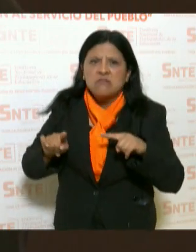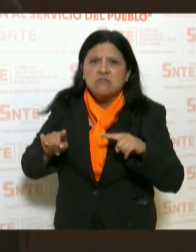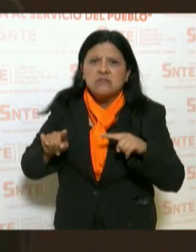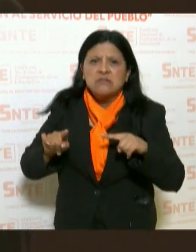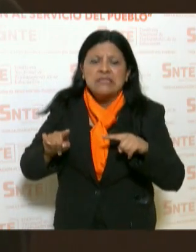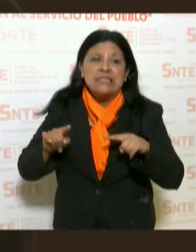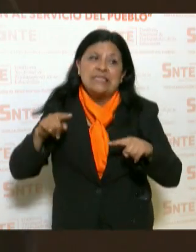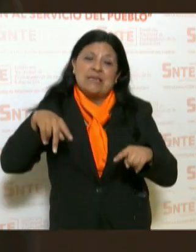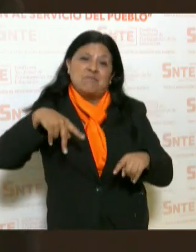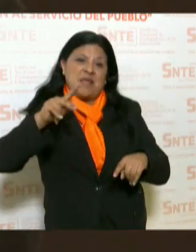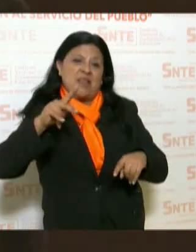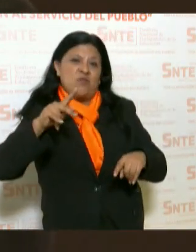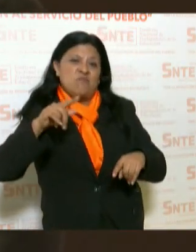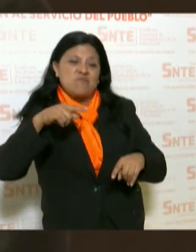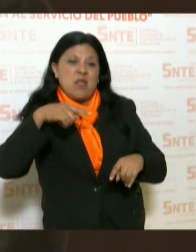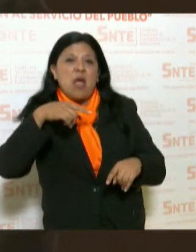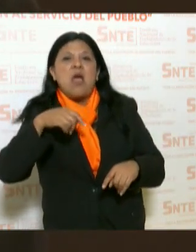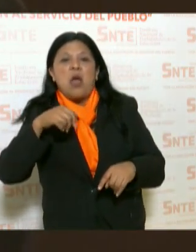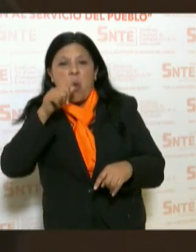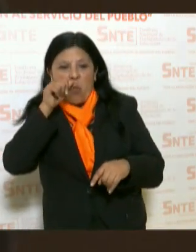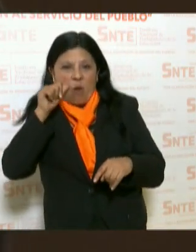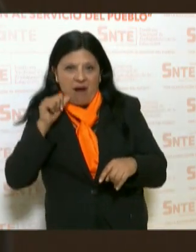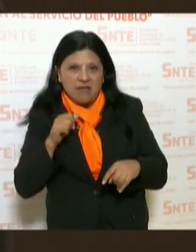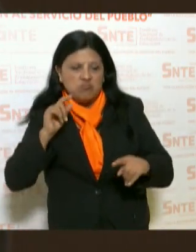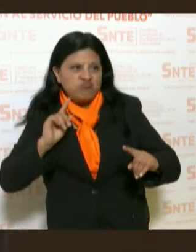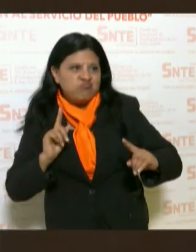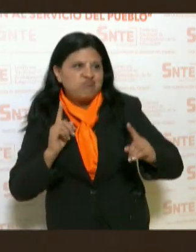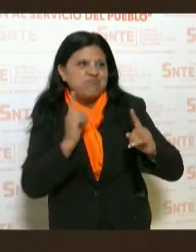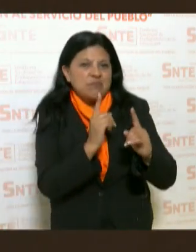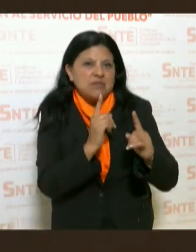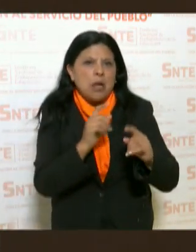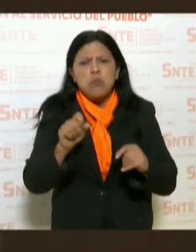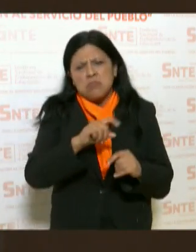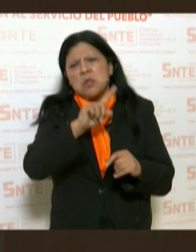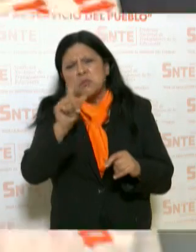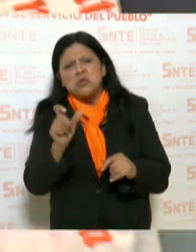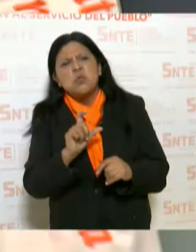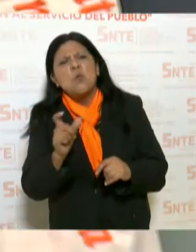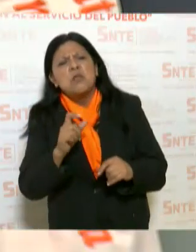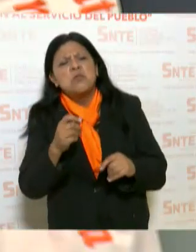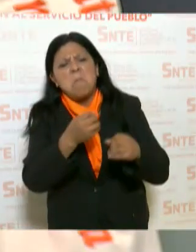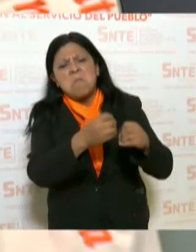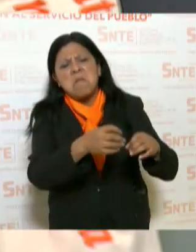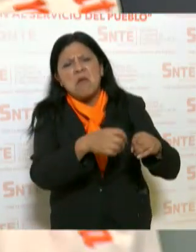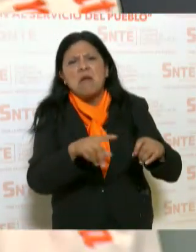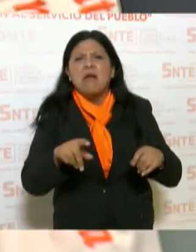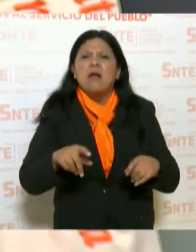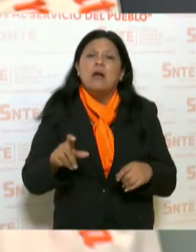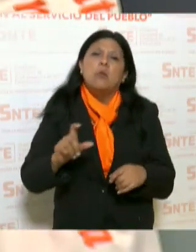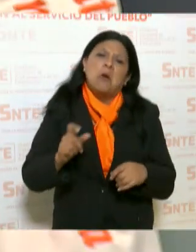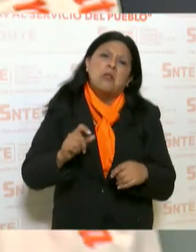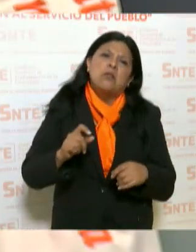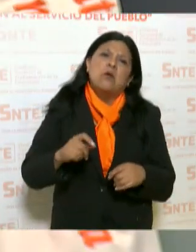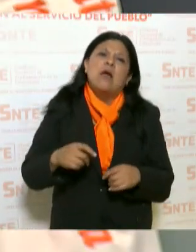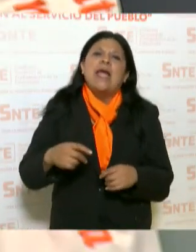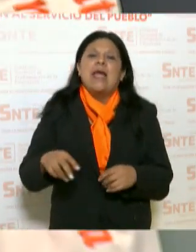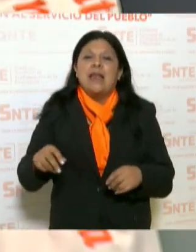de que los conservadores salieron derrotados del movimiento de